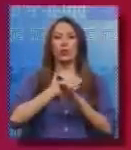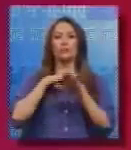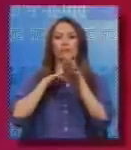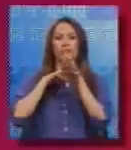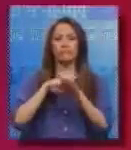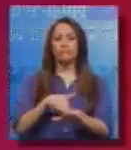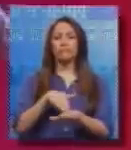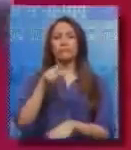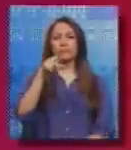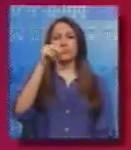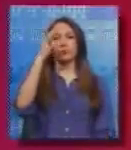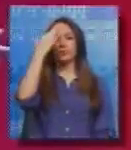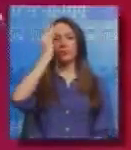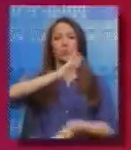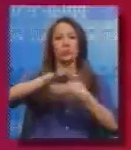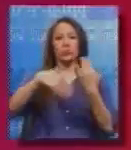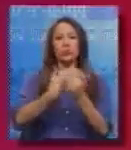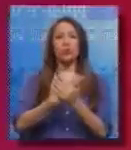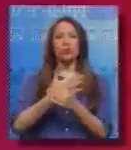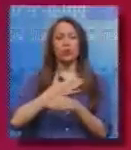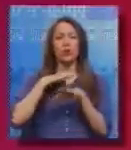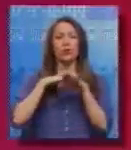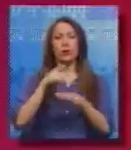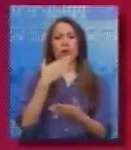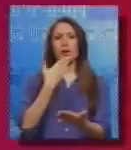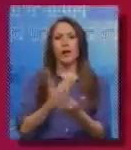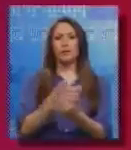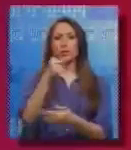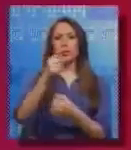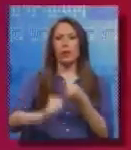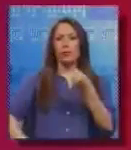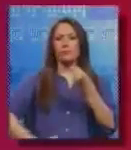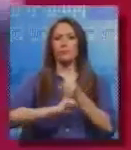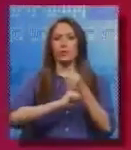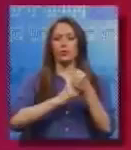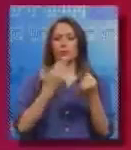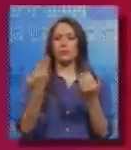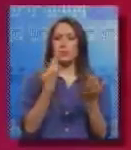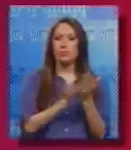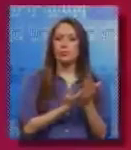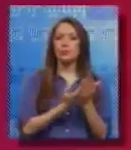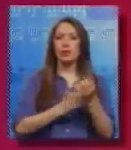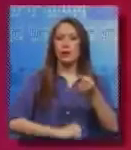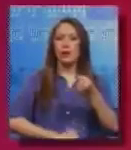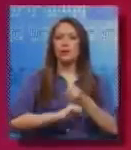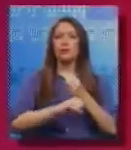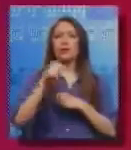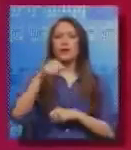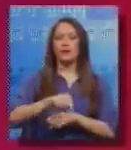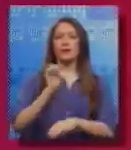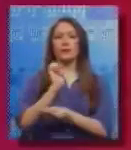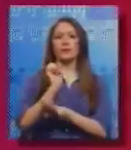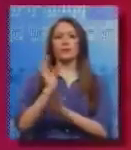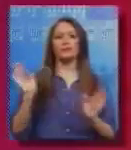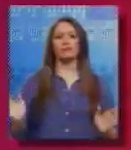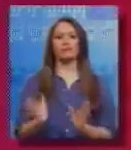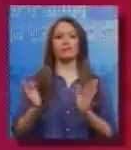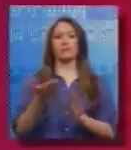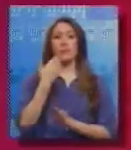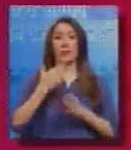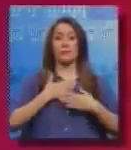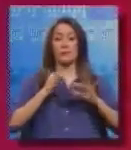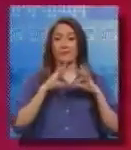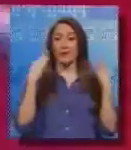respaldo a todo ese modelo que usted nos ha propuesto y que apostamos por este país, porque para nuestra